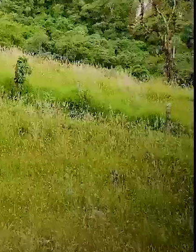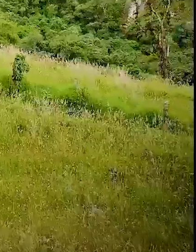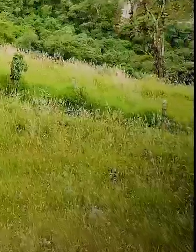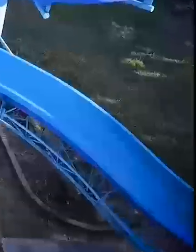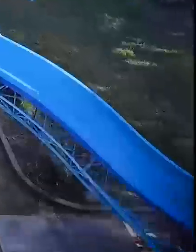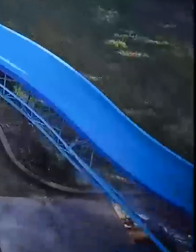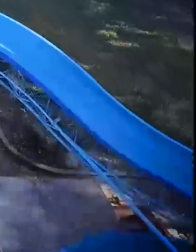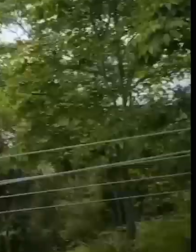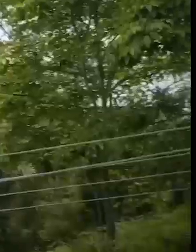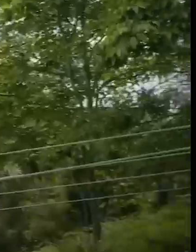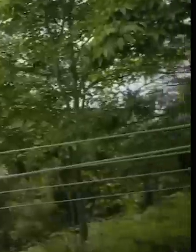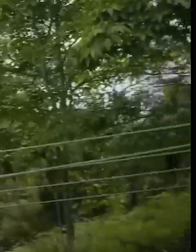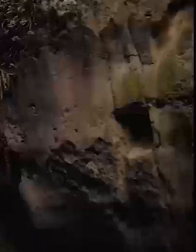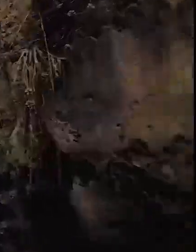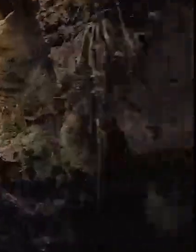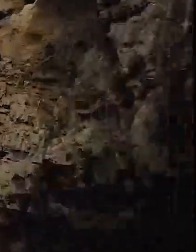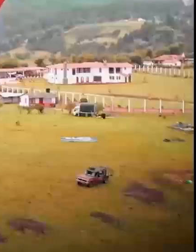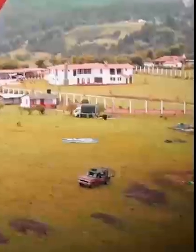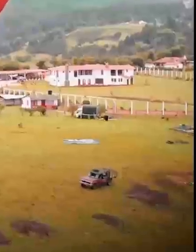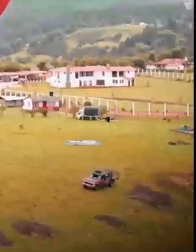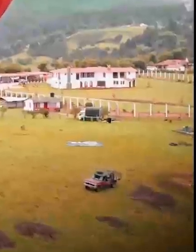Siente.